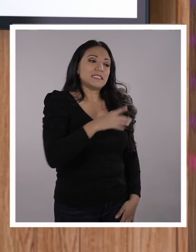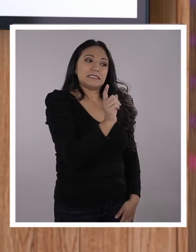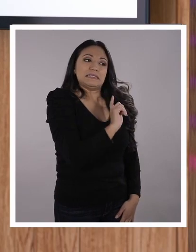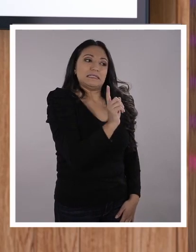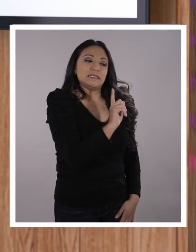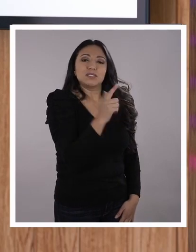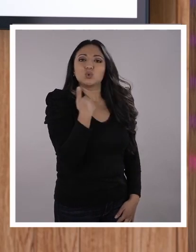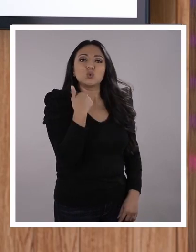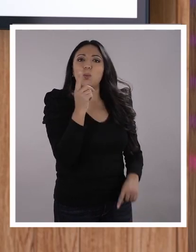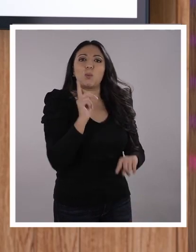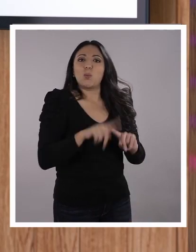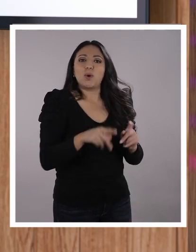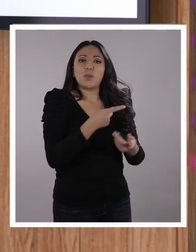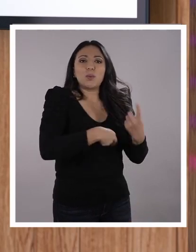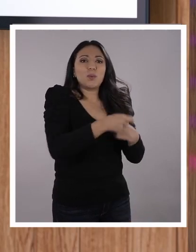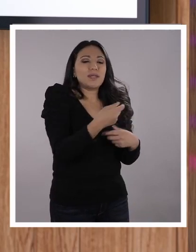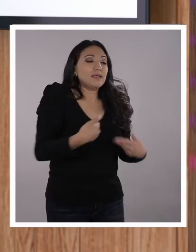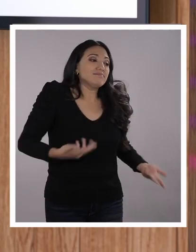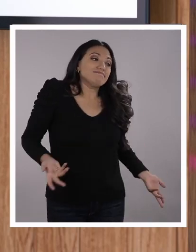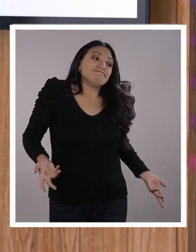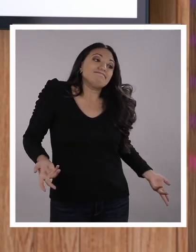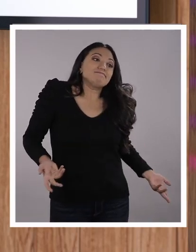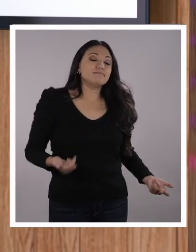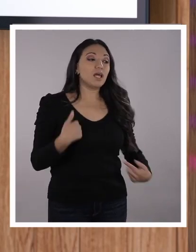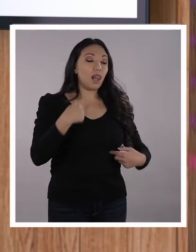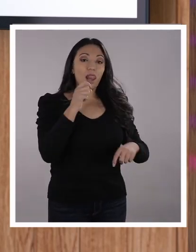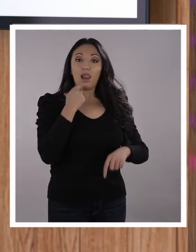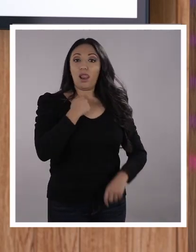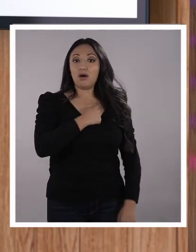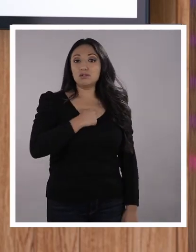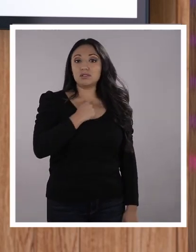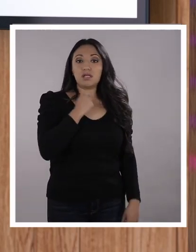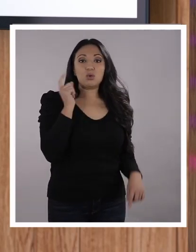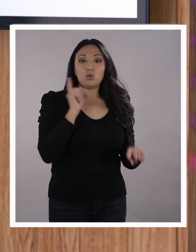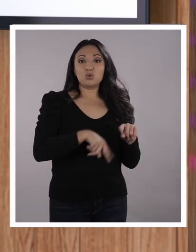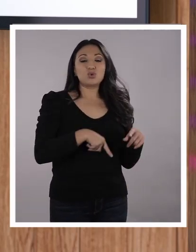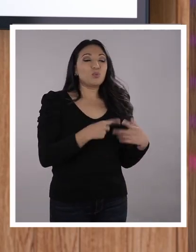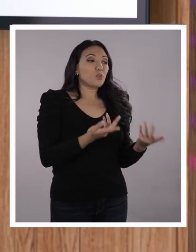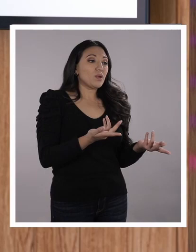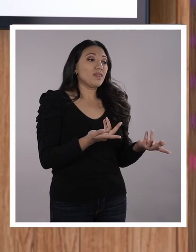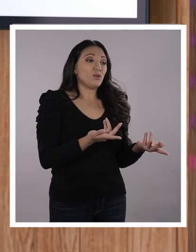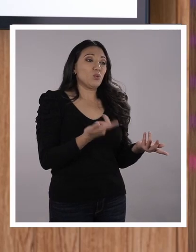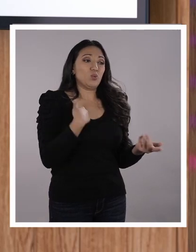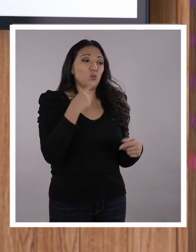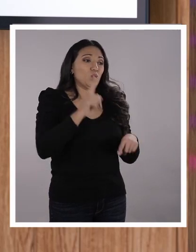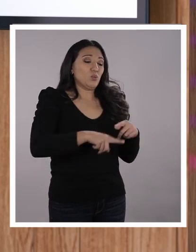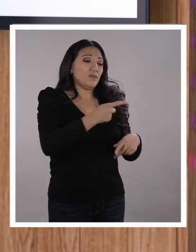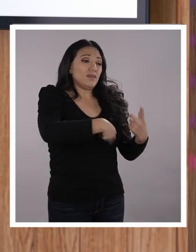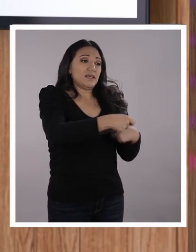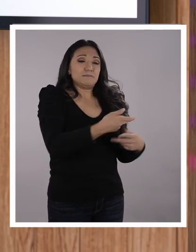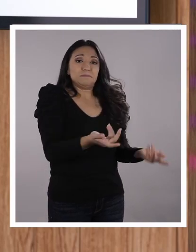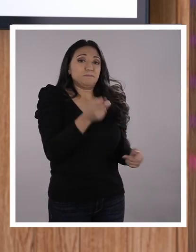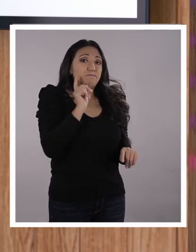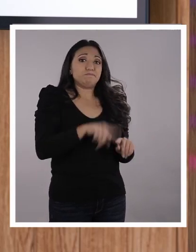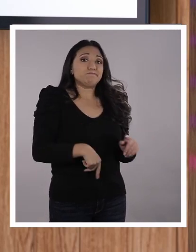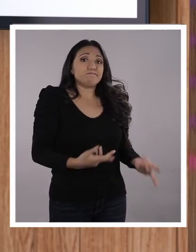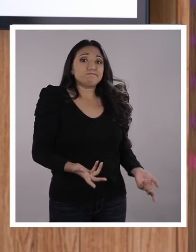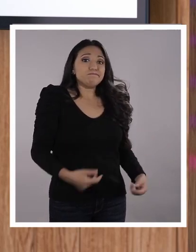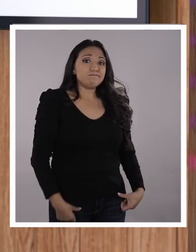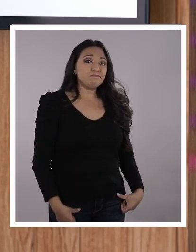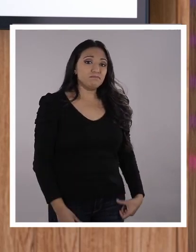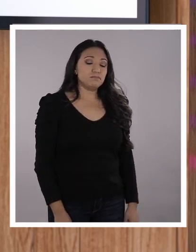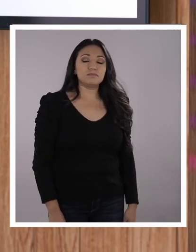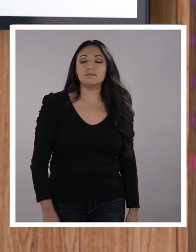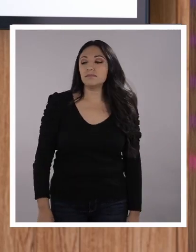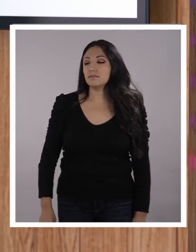dije, hay cosas que el dinero lamentablemente no puede comprar. Y no lamentablemente, sino que simplemente no las puede hacer,